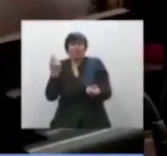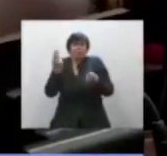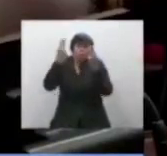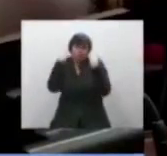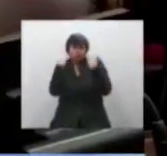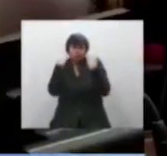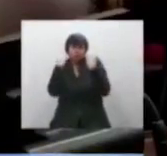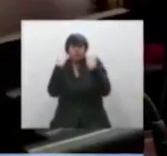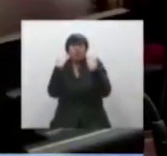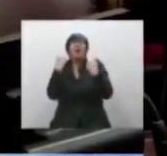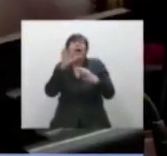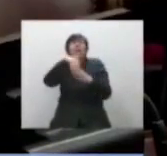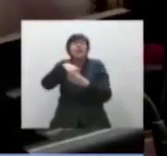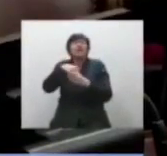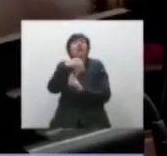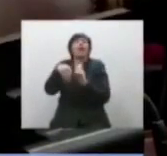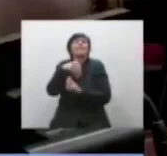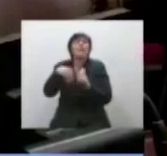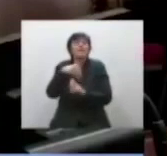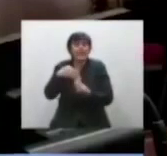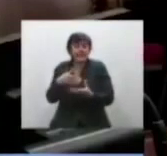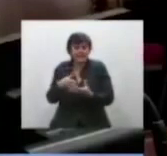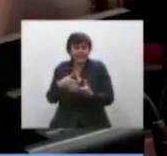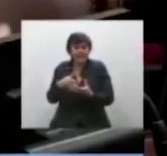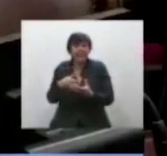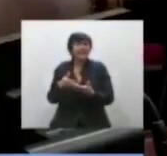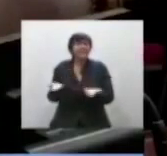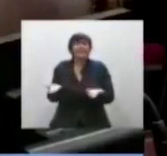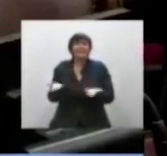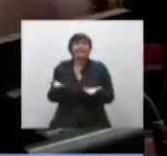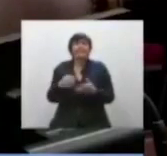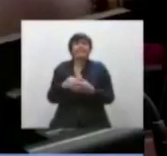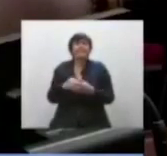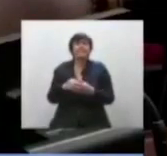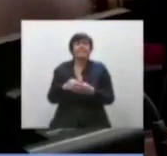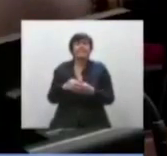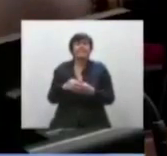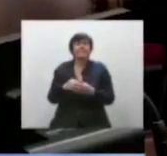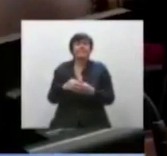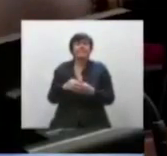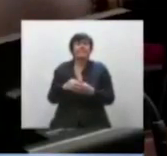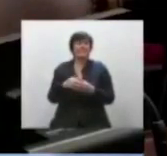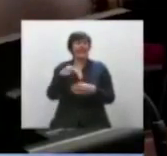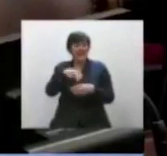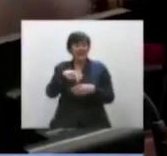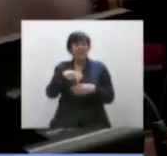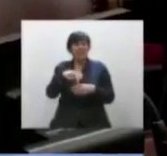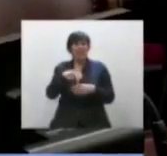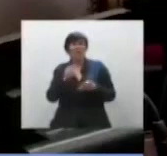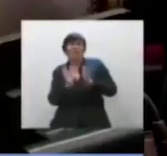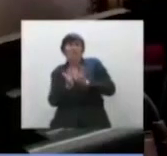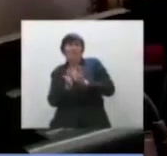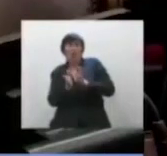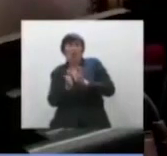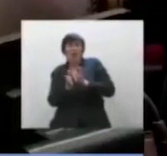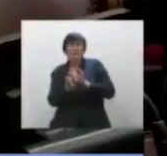entender una distinta postura. La verdad es que, por ejemplo, en mi caso, a mí me costó un montón tomar una postura y encontrar un significado para por